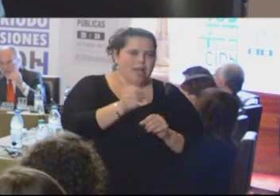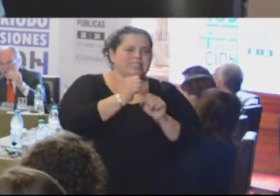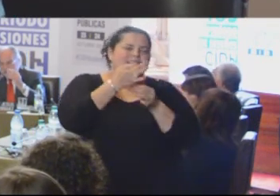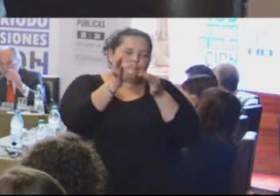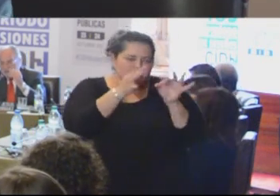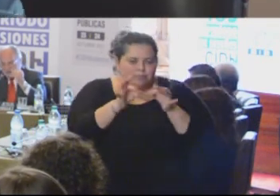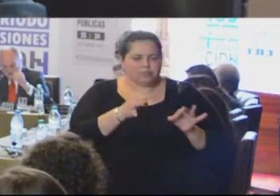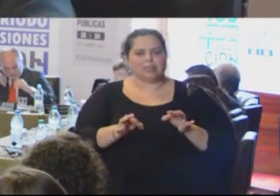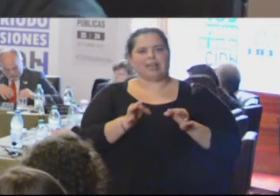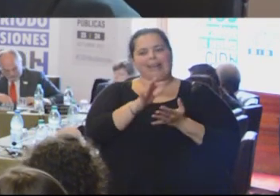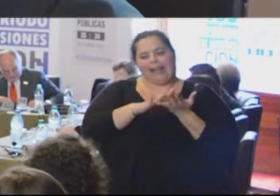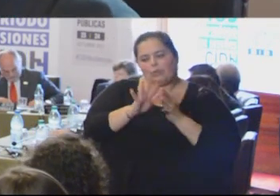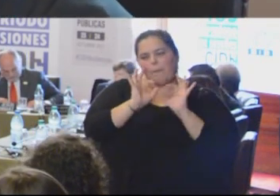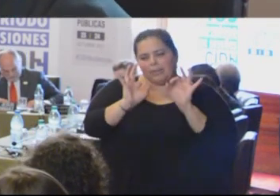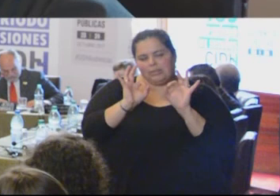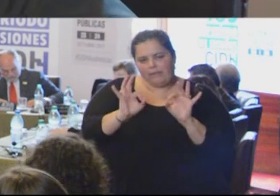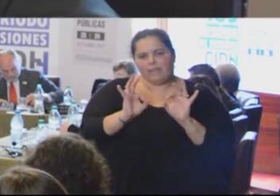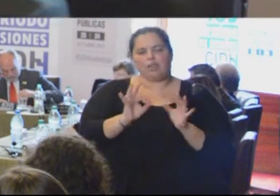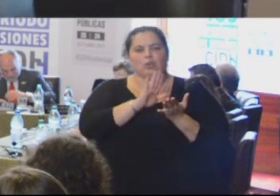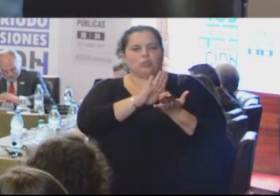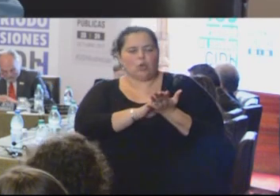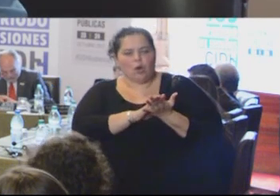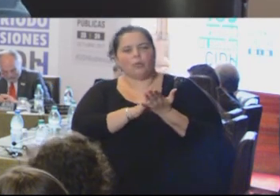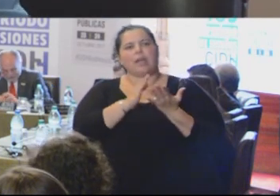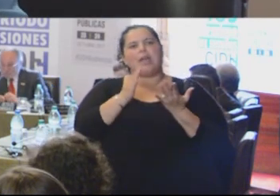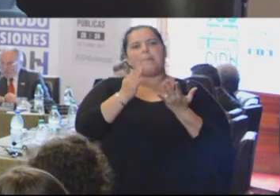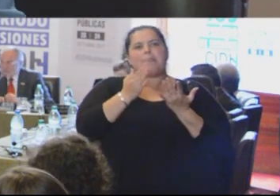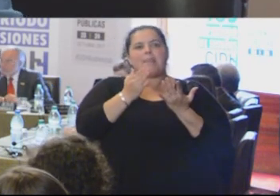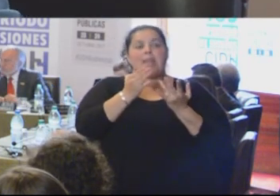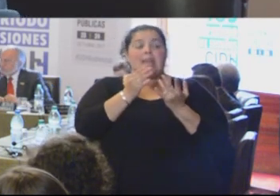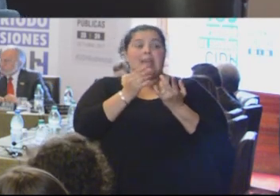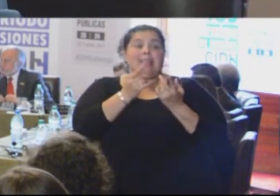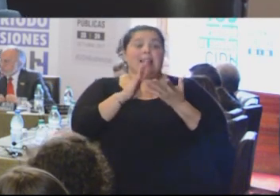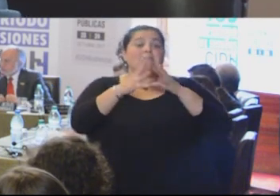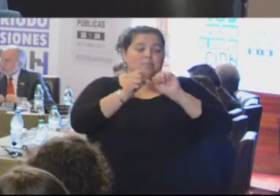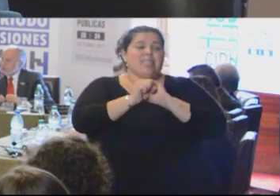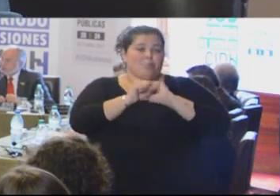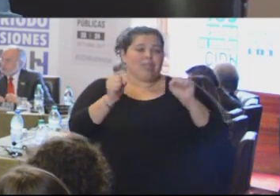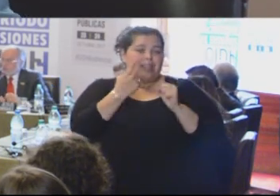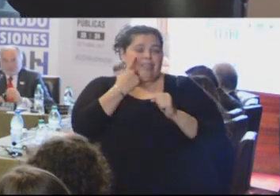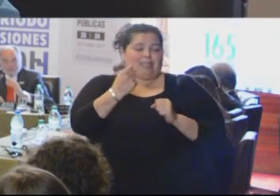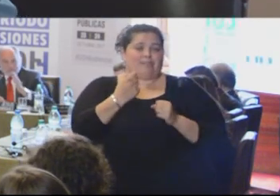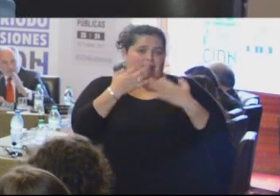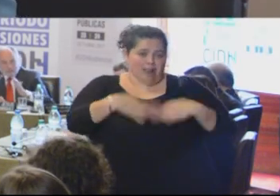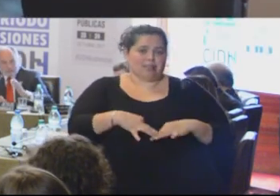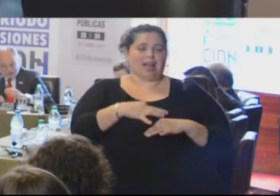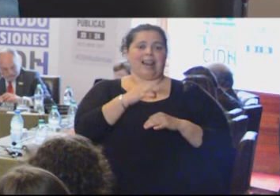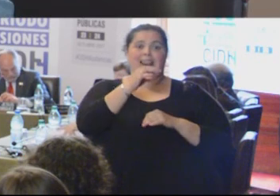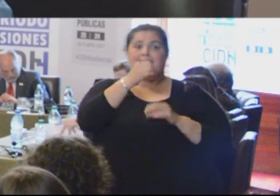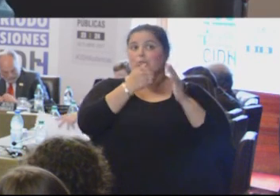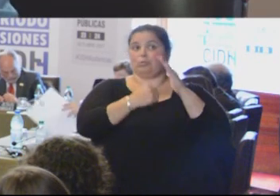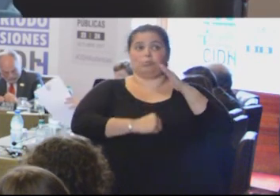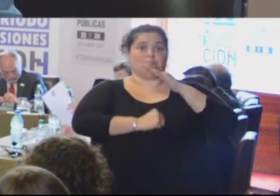que la eficacia en identificar a los máximos responsables precisamente